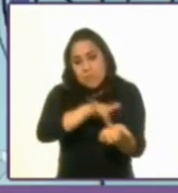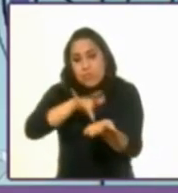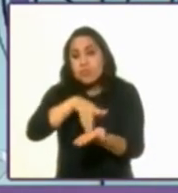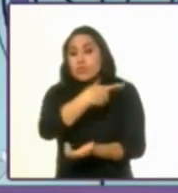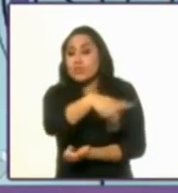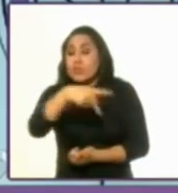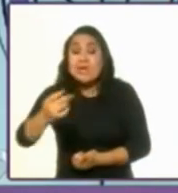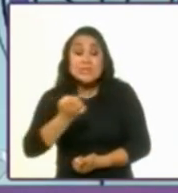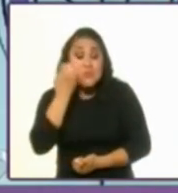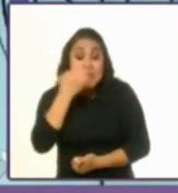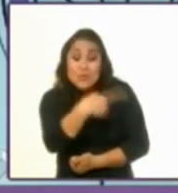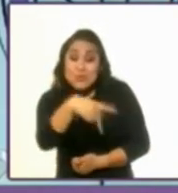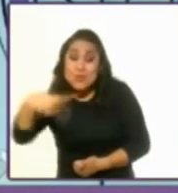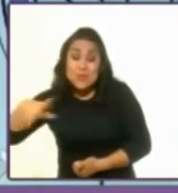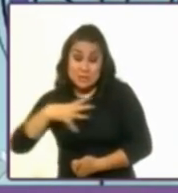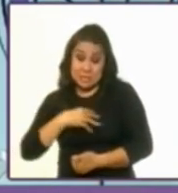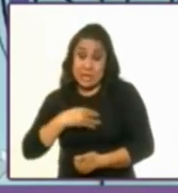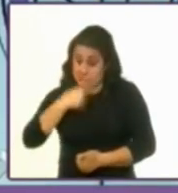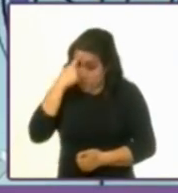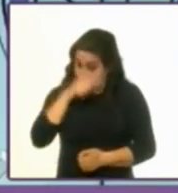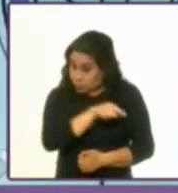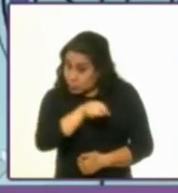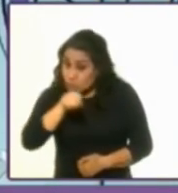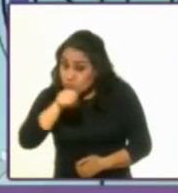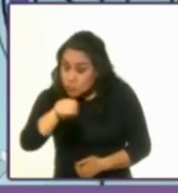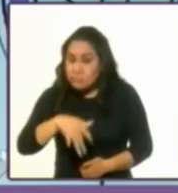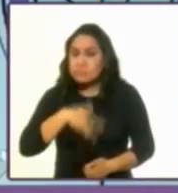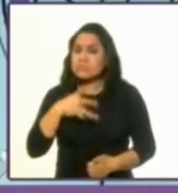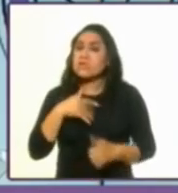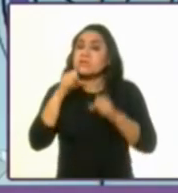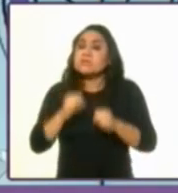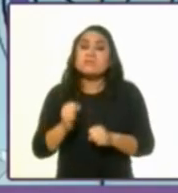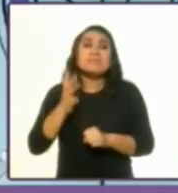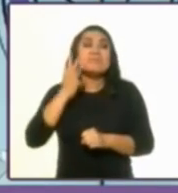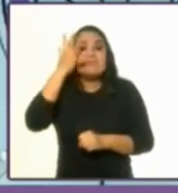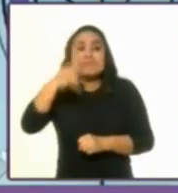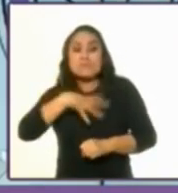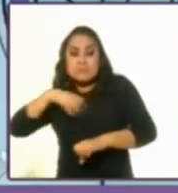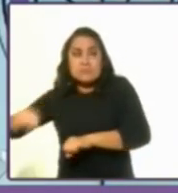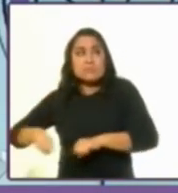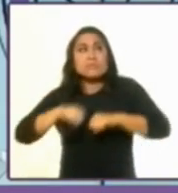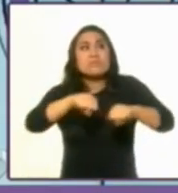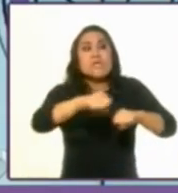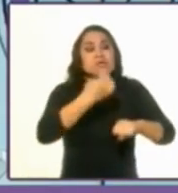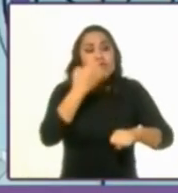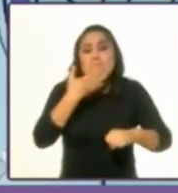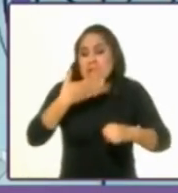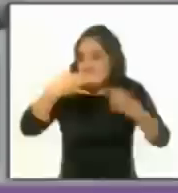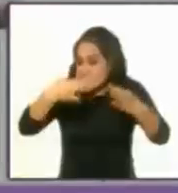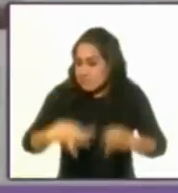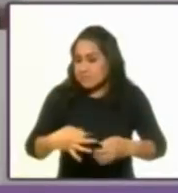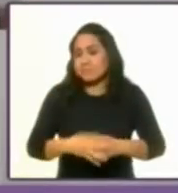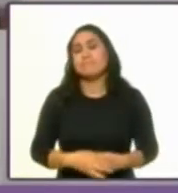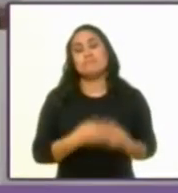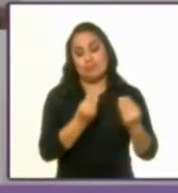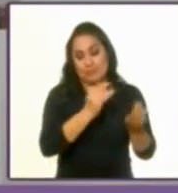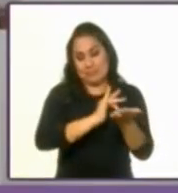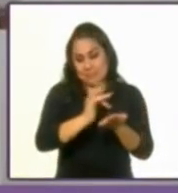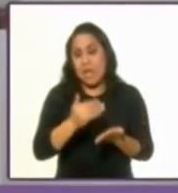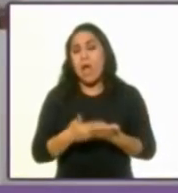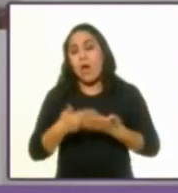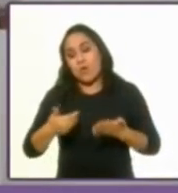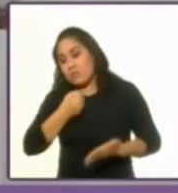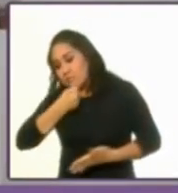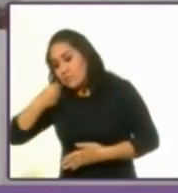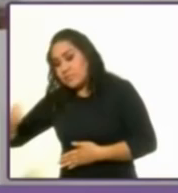escuela de tus hijos para que tú te sientas segura en donde estás dejando a tu hijo muchas veces tiene el uso de la palabra alejandra